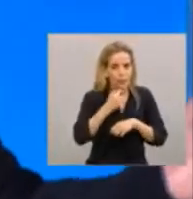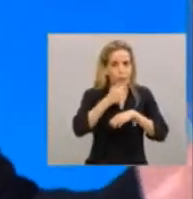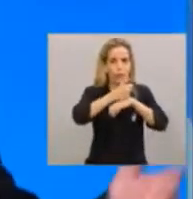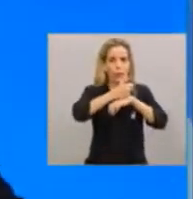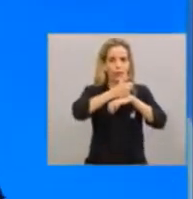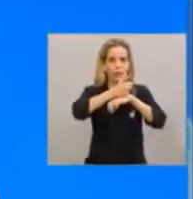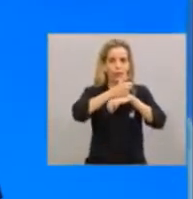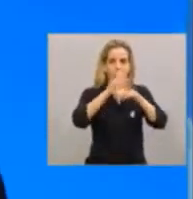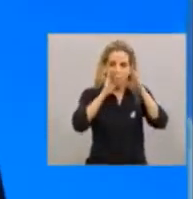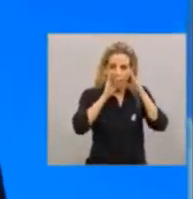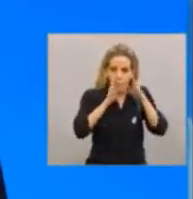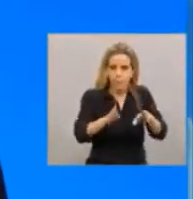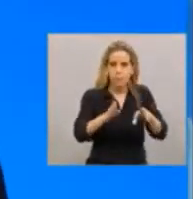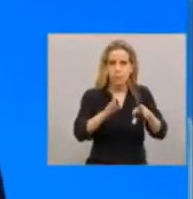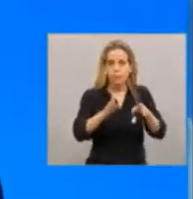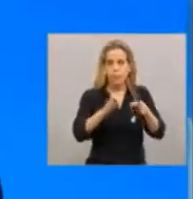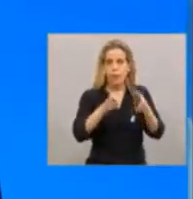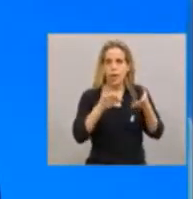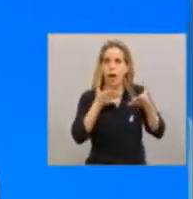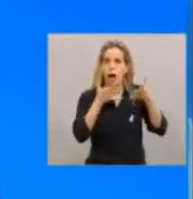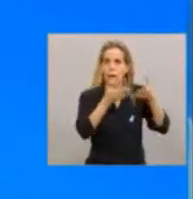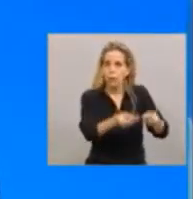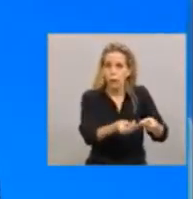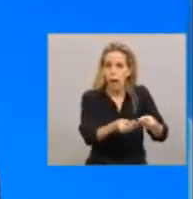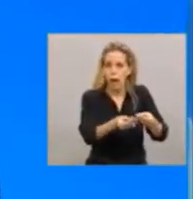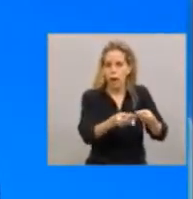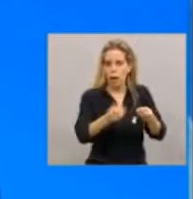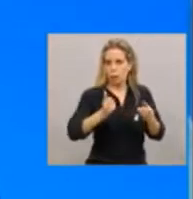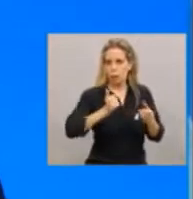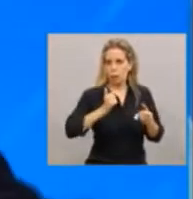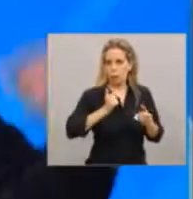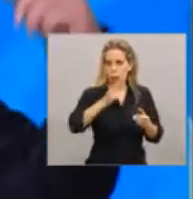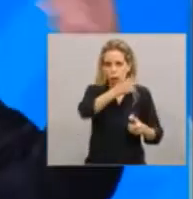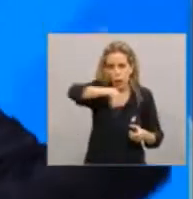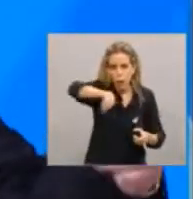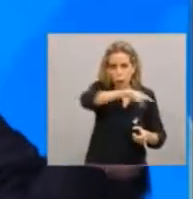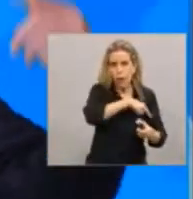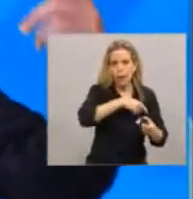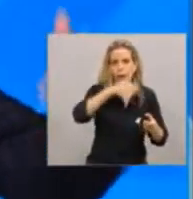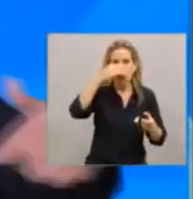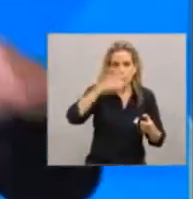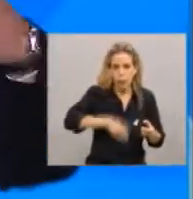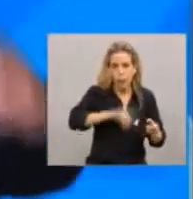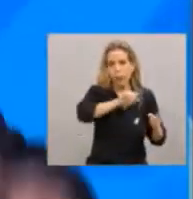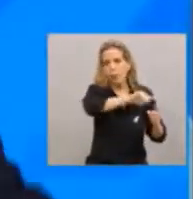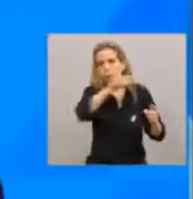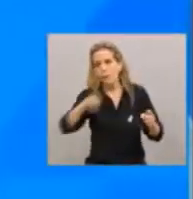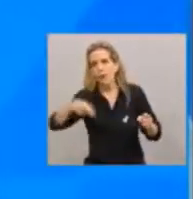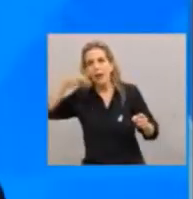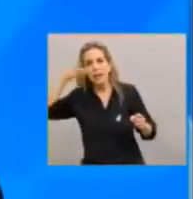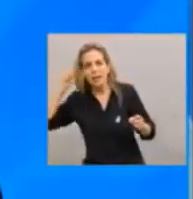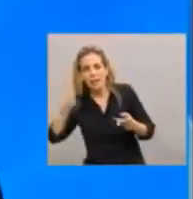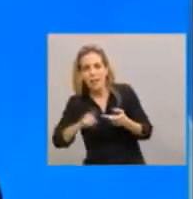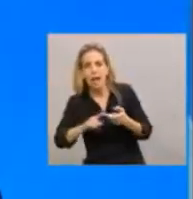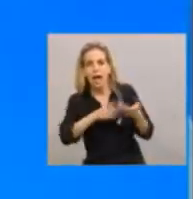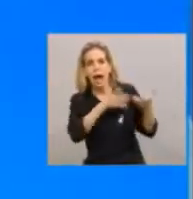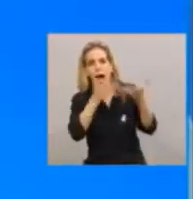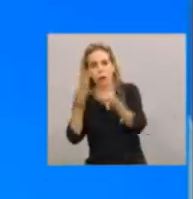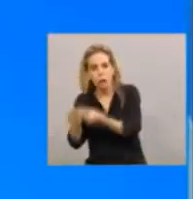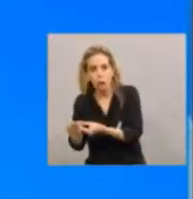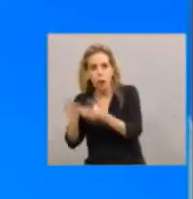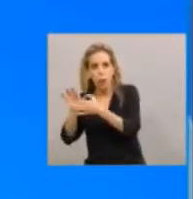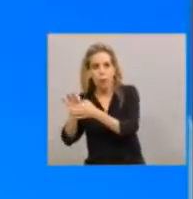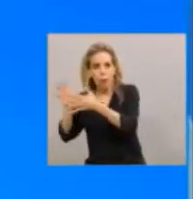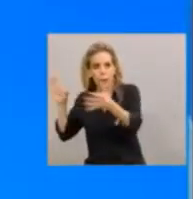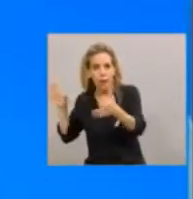sólo se ocupó de ayudar a nuestras tropas después cruzó los andes y ayudo a chile y ayudo a perú a independizarse